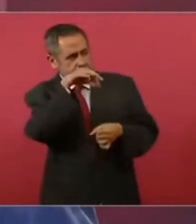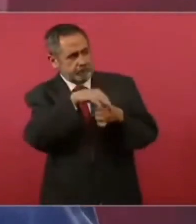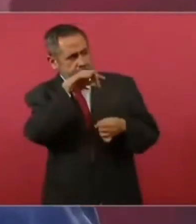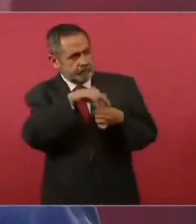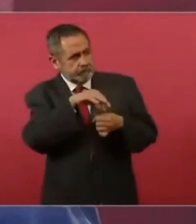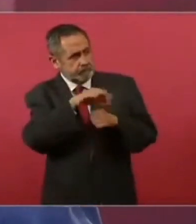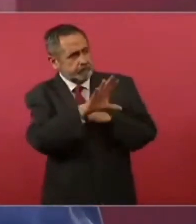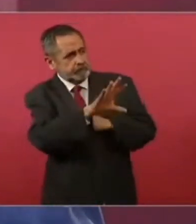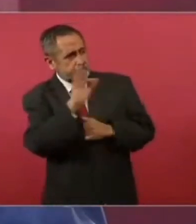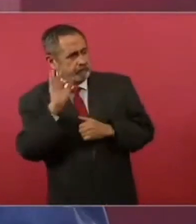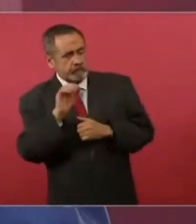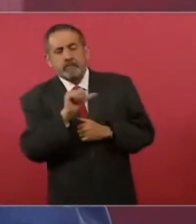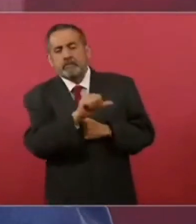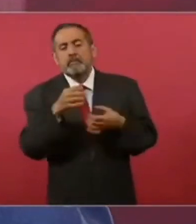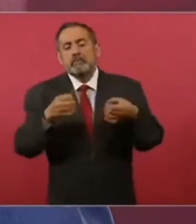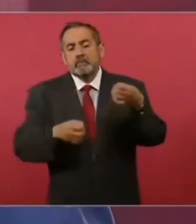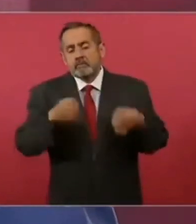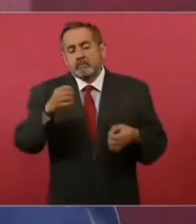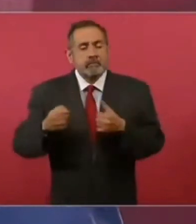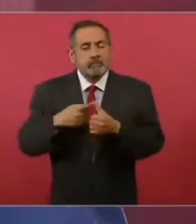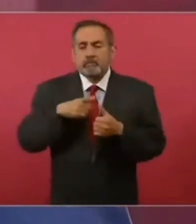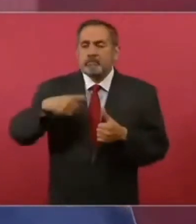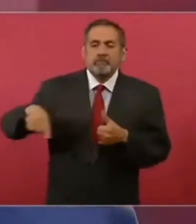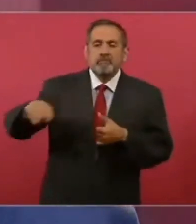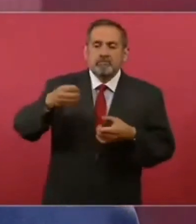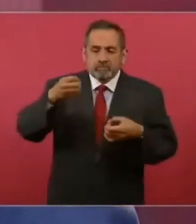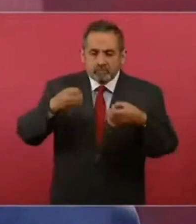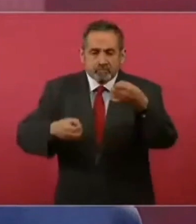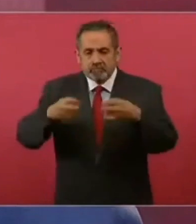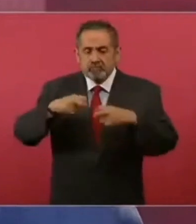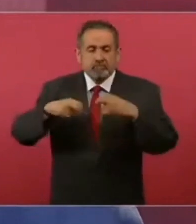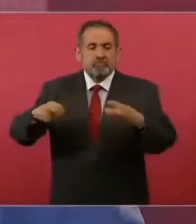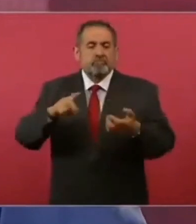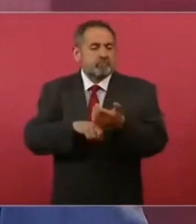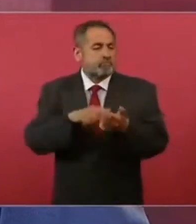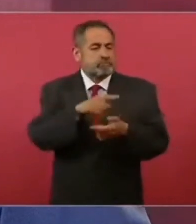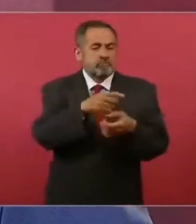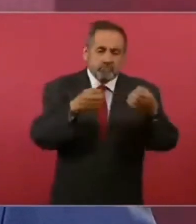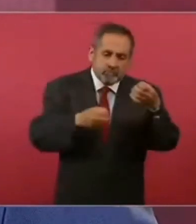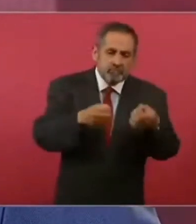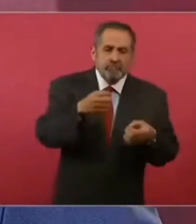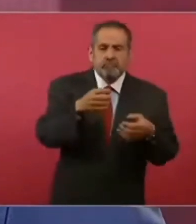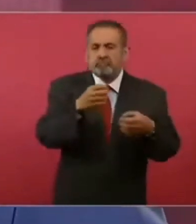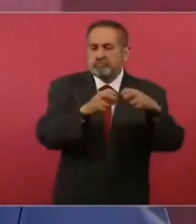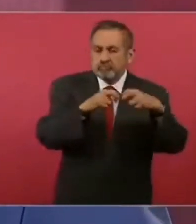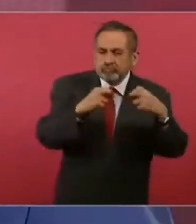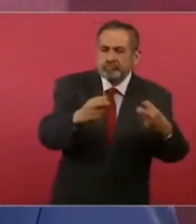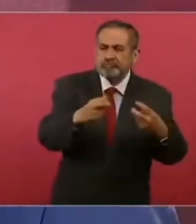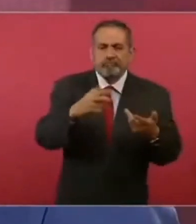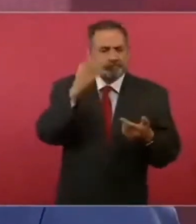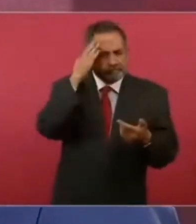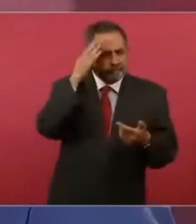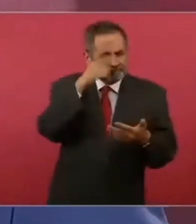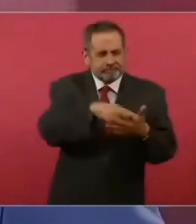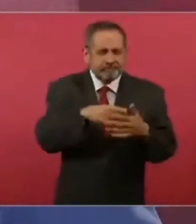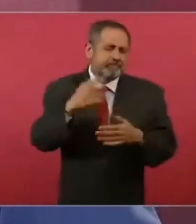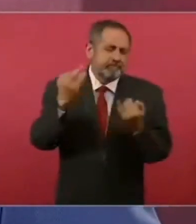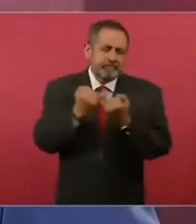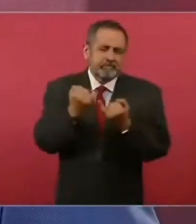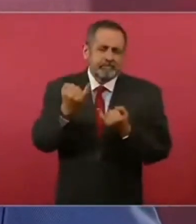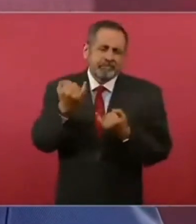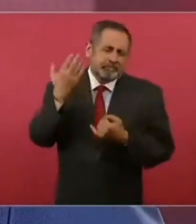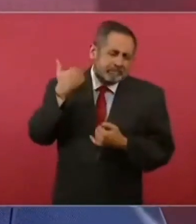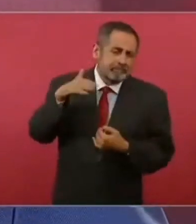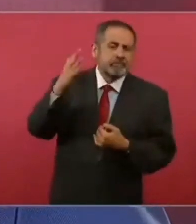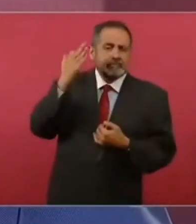a los jueces a los magistrados a los ministros como se hizo en la época del presidente